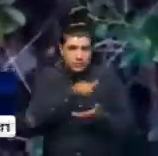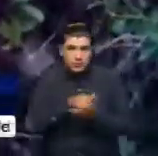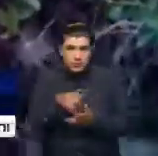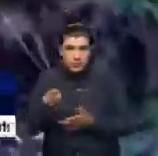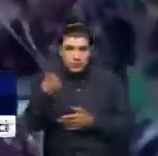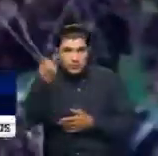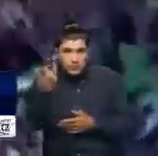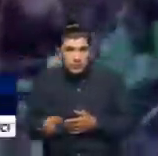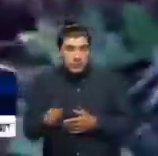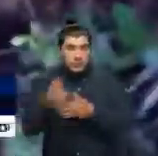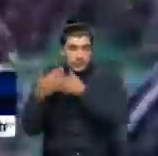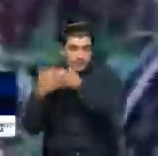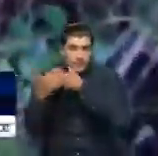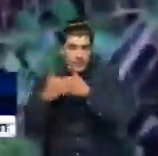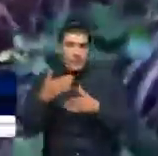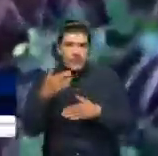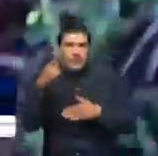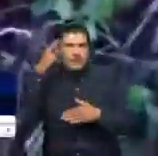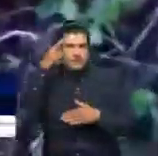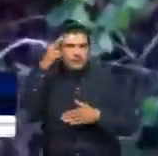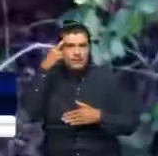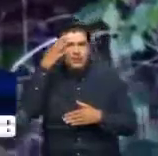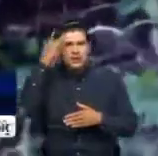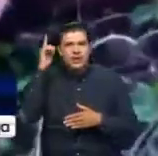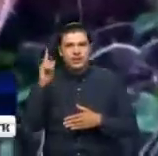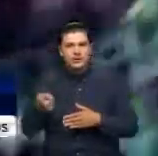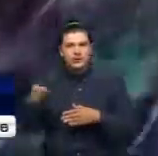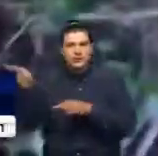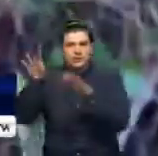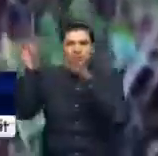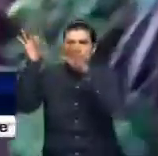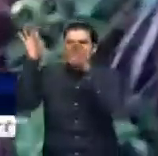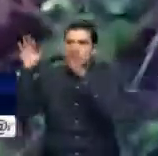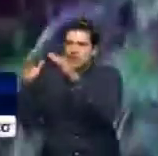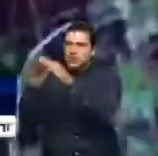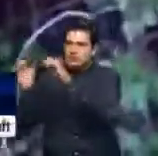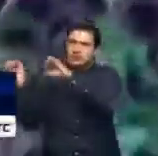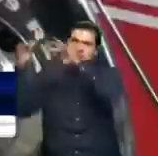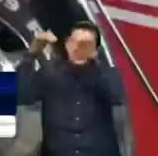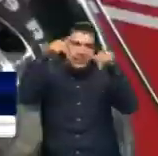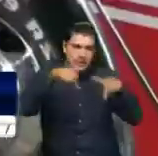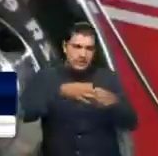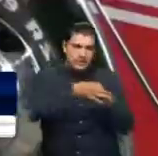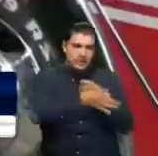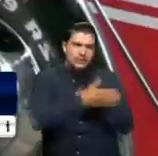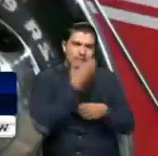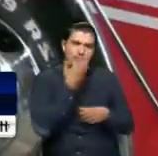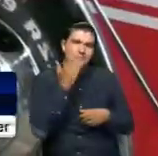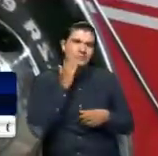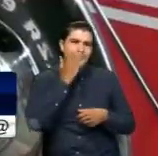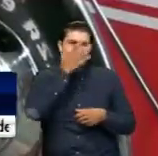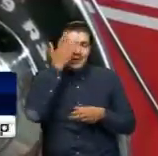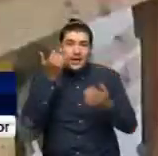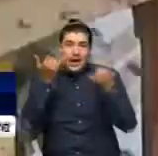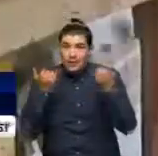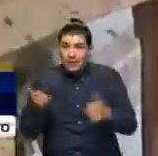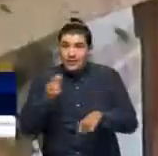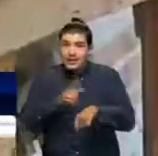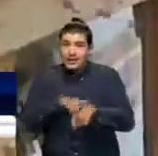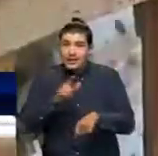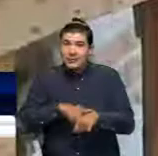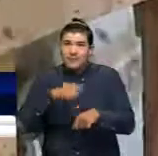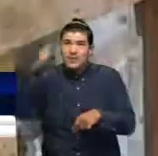habla sobre las razones del desplazamiento y los cuidados que se debe tener con estos enjambres y esta época de verano es donde más